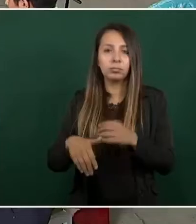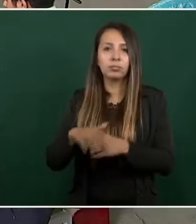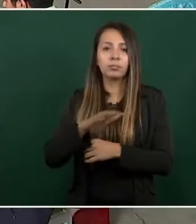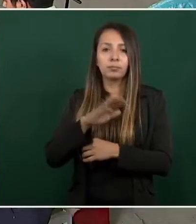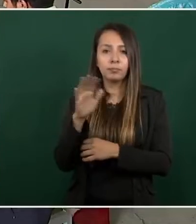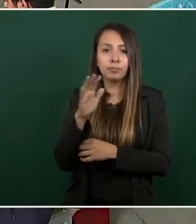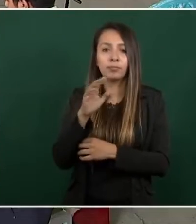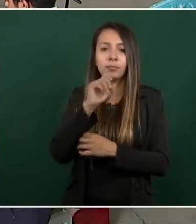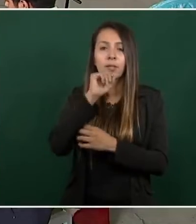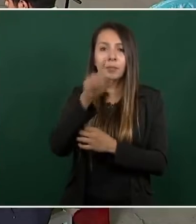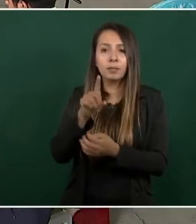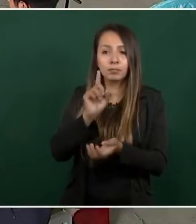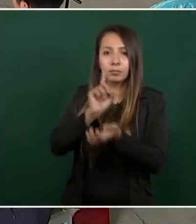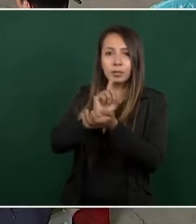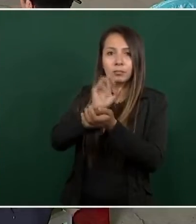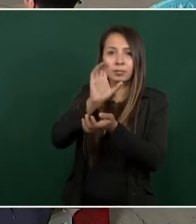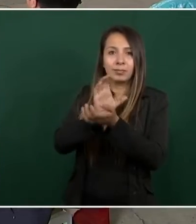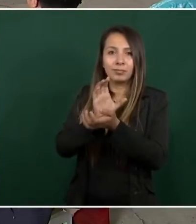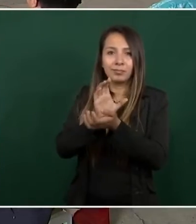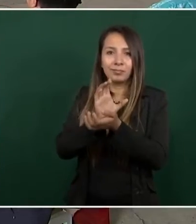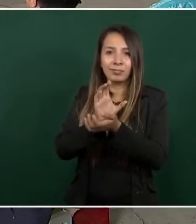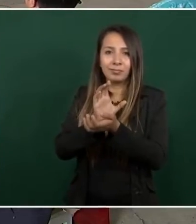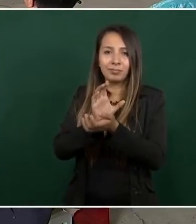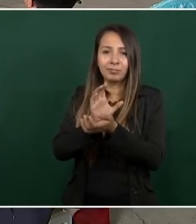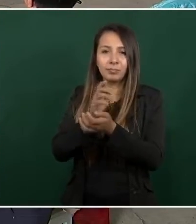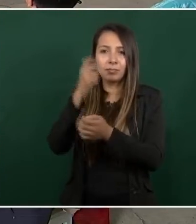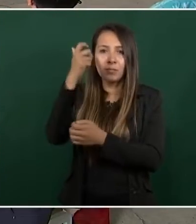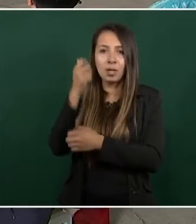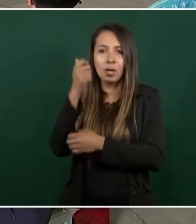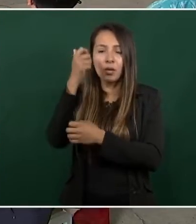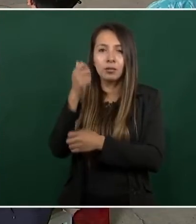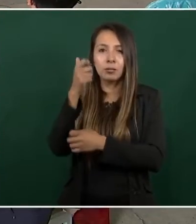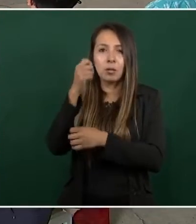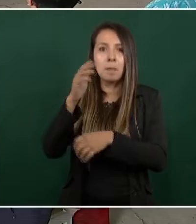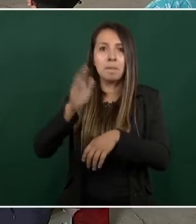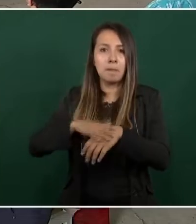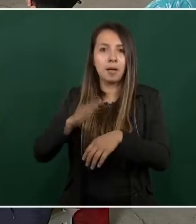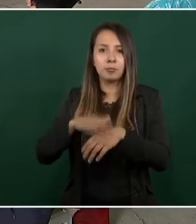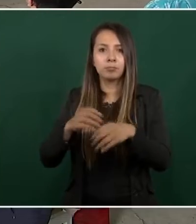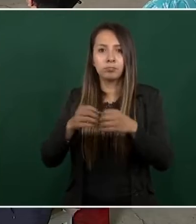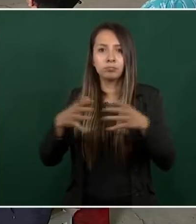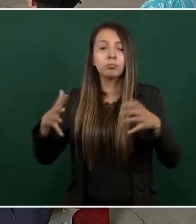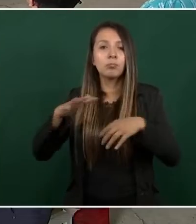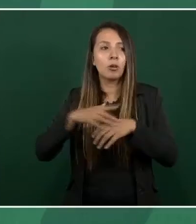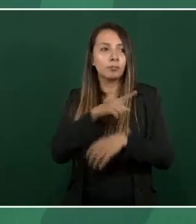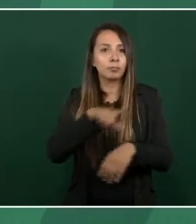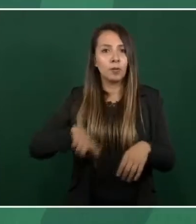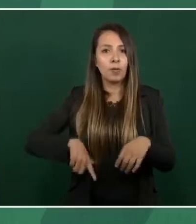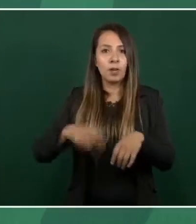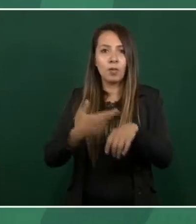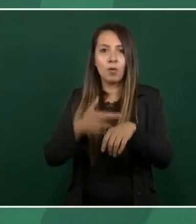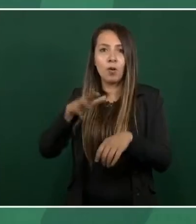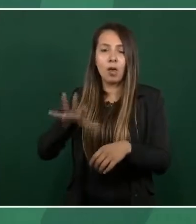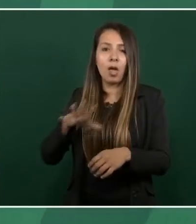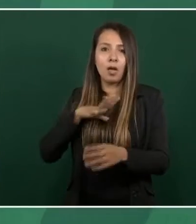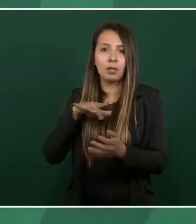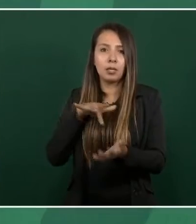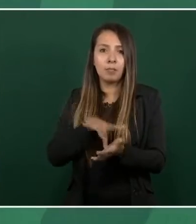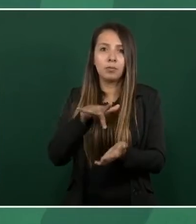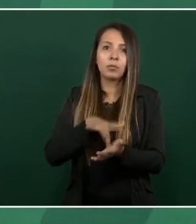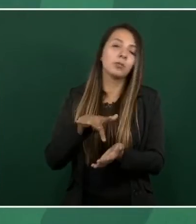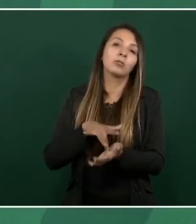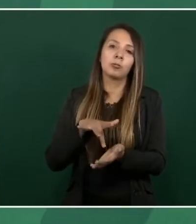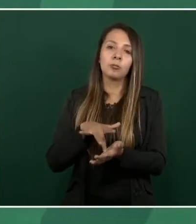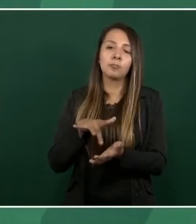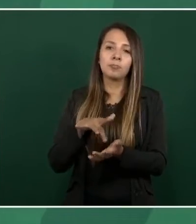programa de discapacidad, porque tenemos un acuerdo con la gobernadora. Antes